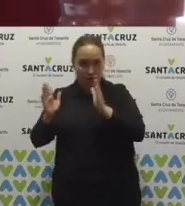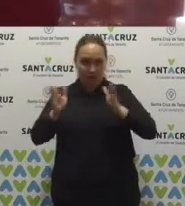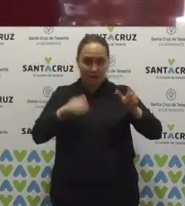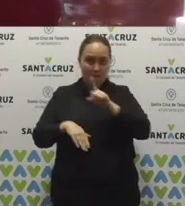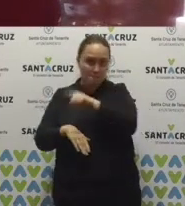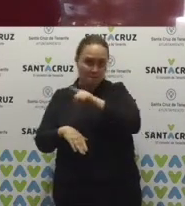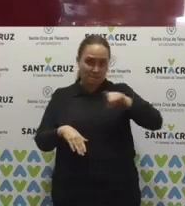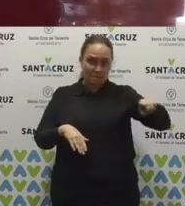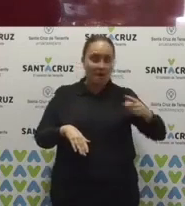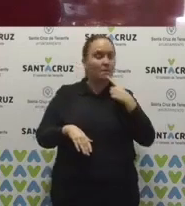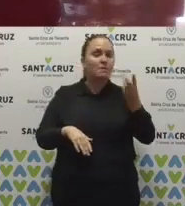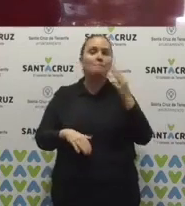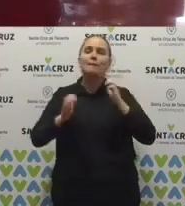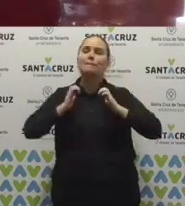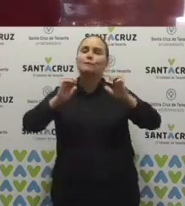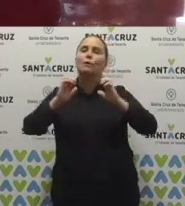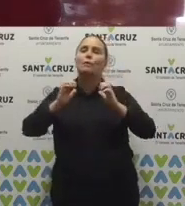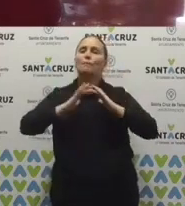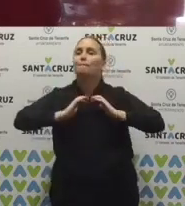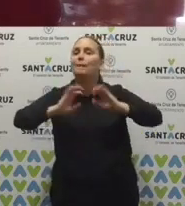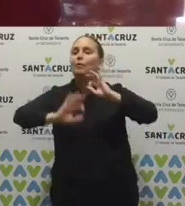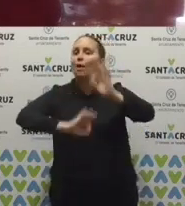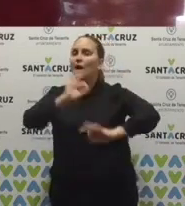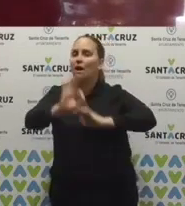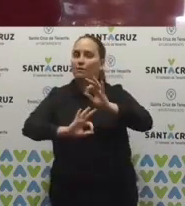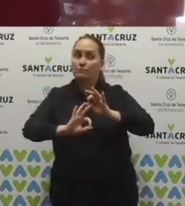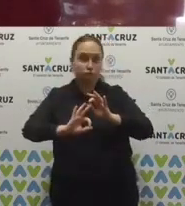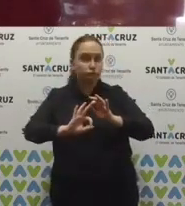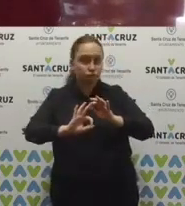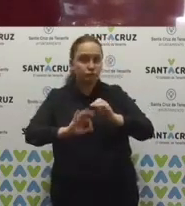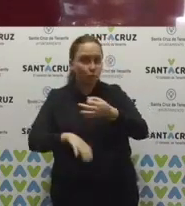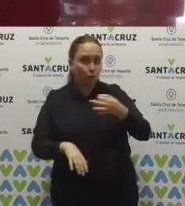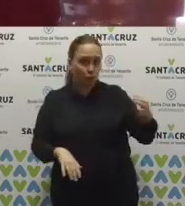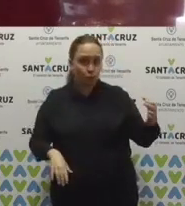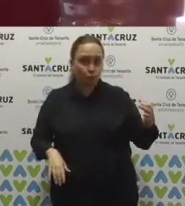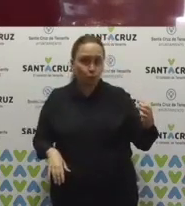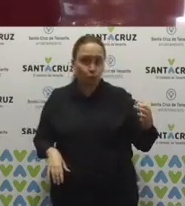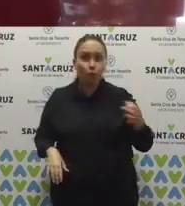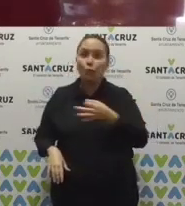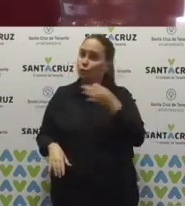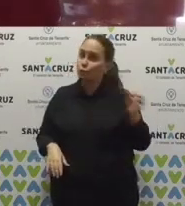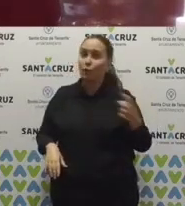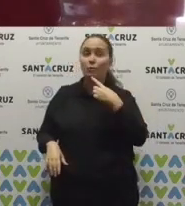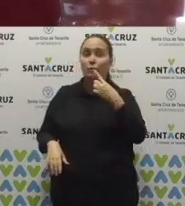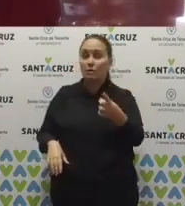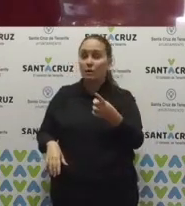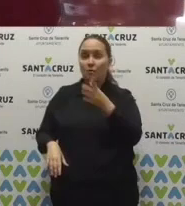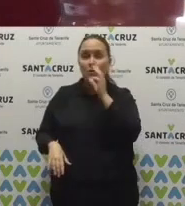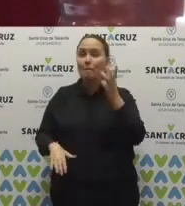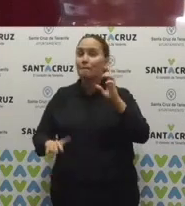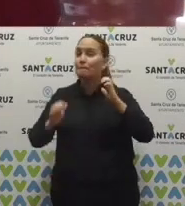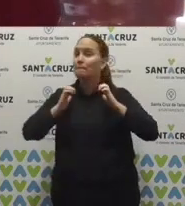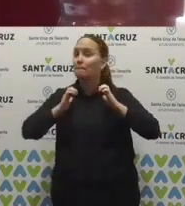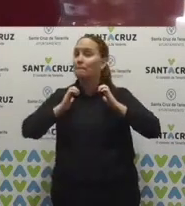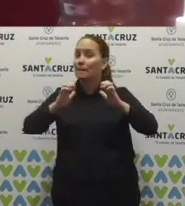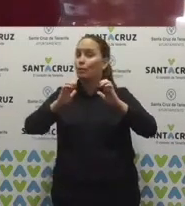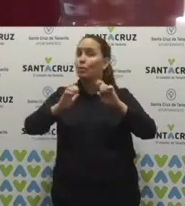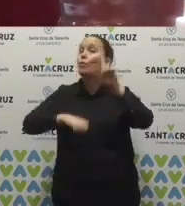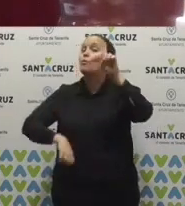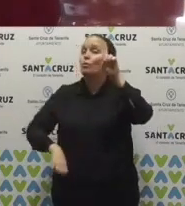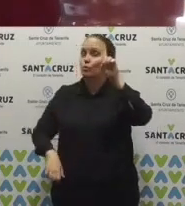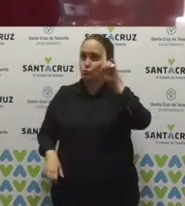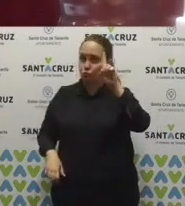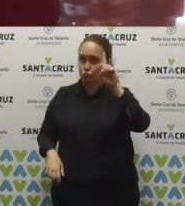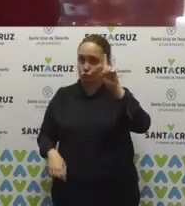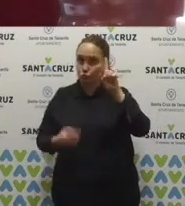de canarias ha llevado a cabo el pleno es correcto lo dicen porque llevo calor en un pleno